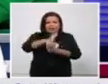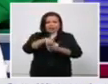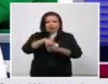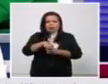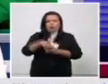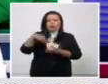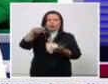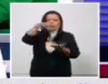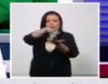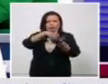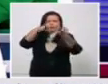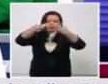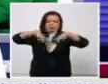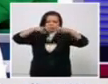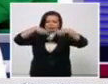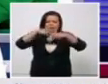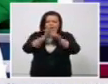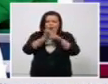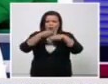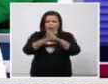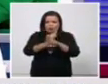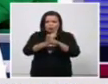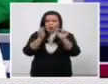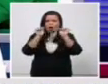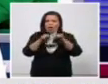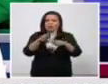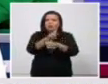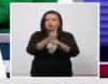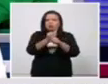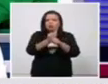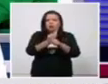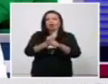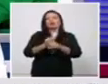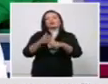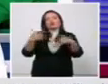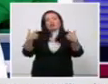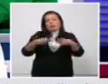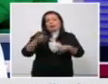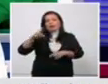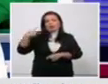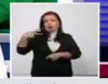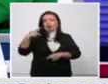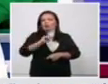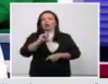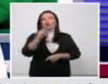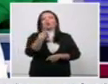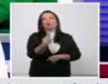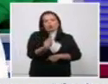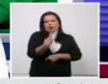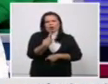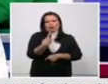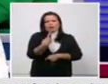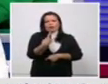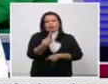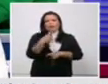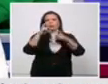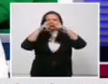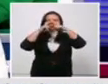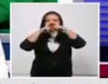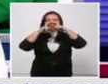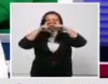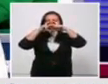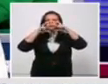que realmente debe usarse una sola máscara. O sea, importante.